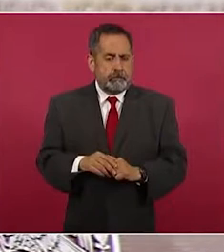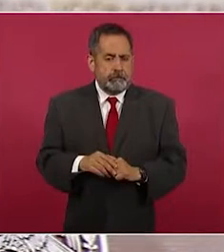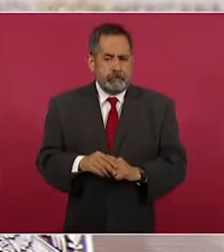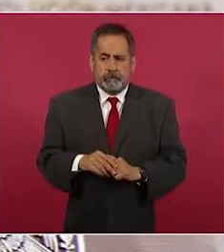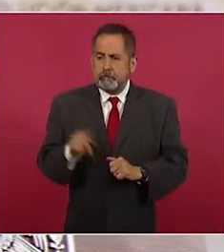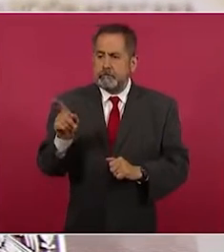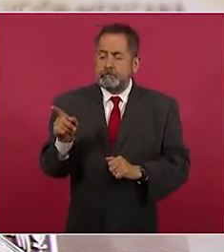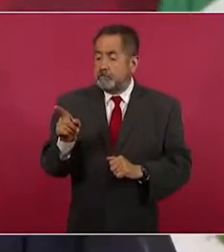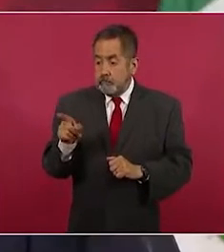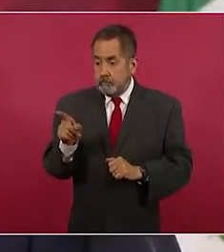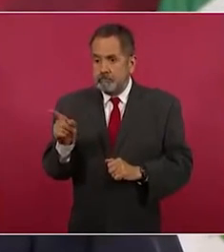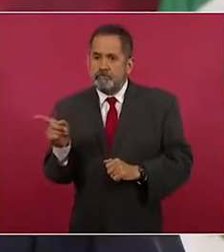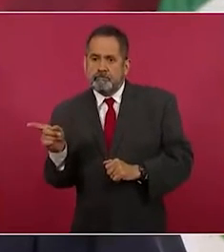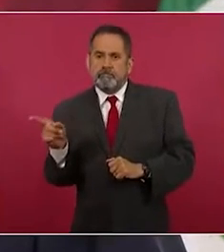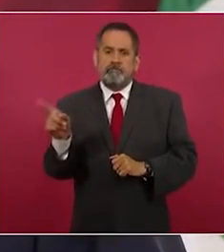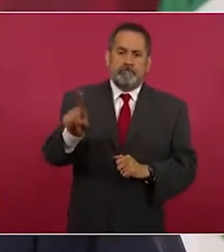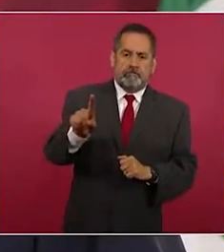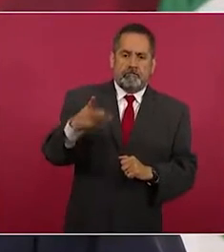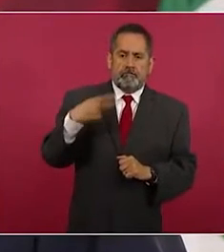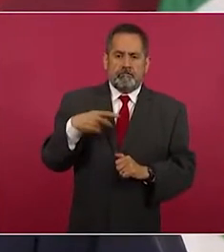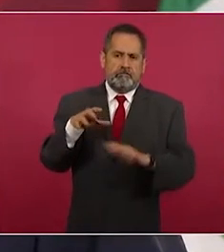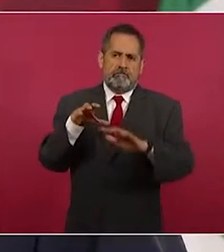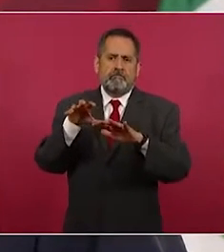detiene a otro elemento